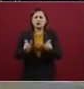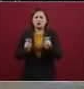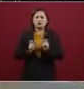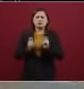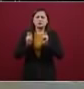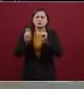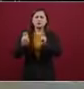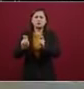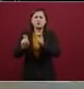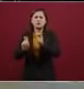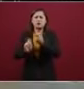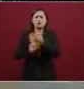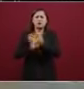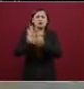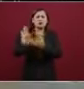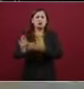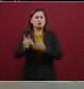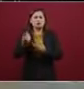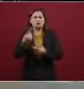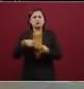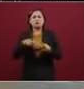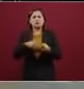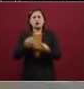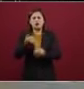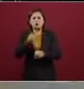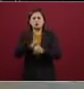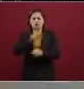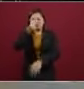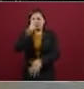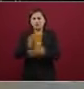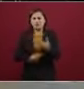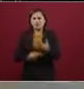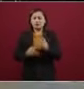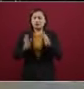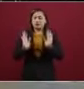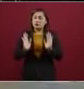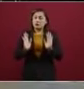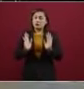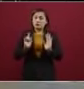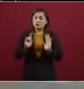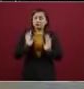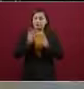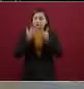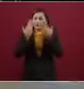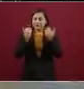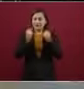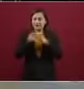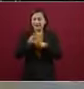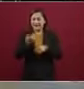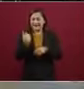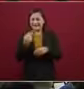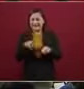común, incluso faltas administrativas, lo planteé un poco, bueno, mucho en tono de broma, pero ¿no sería excesivo